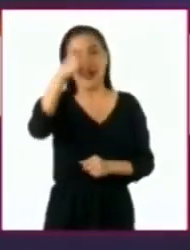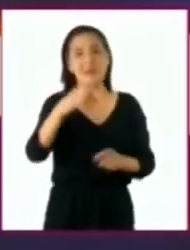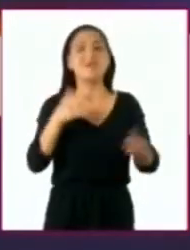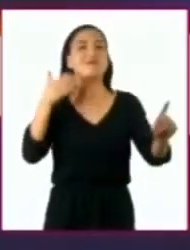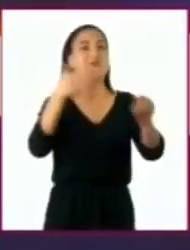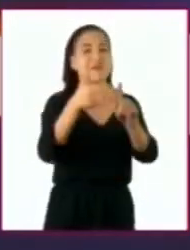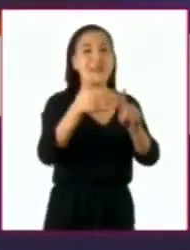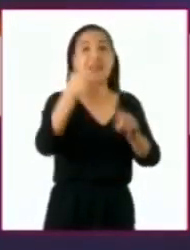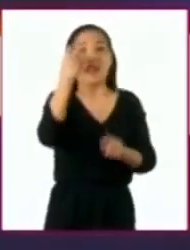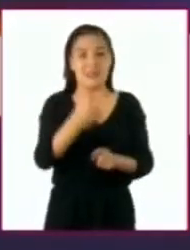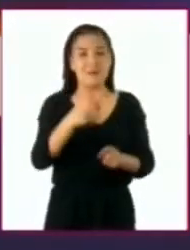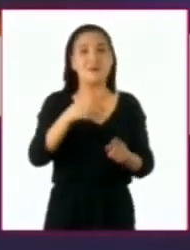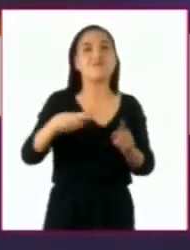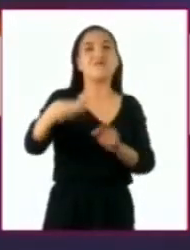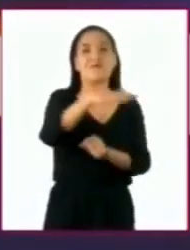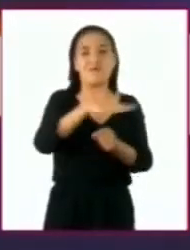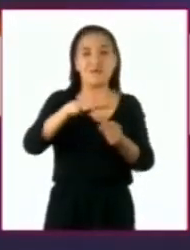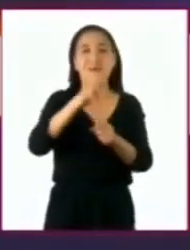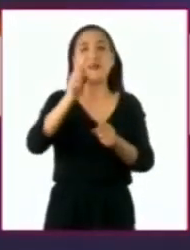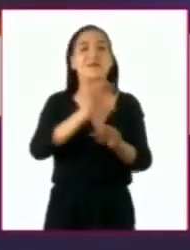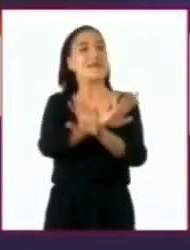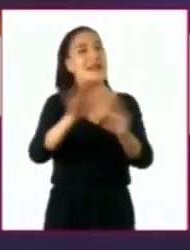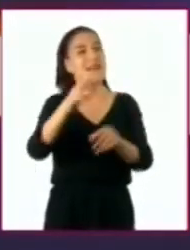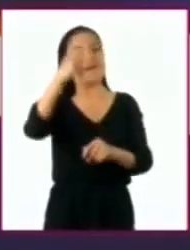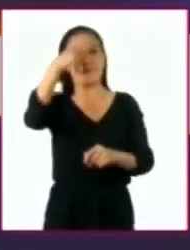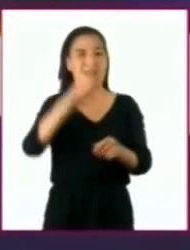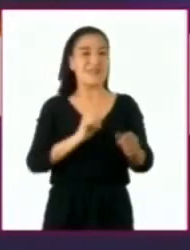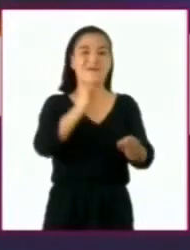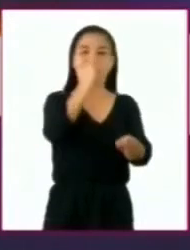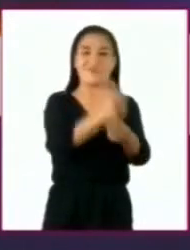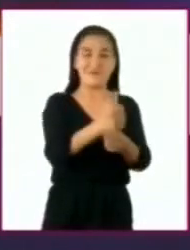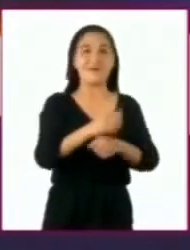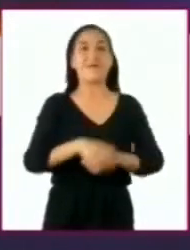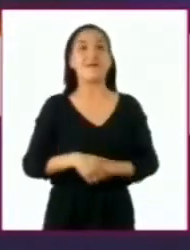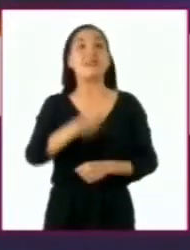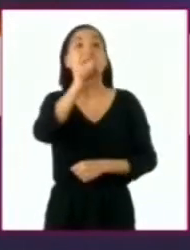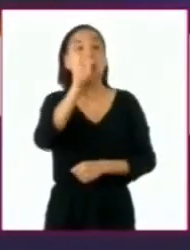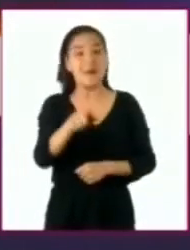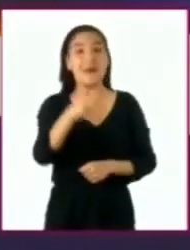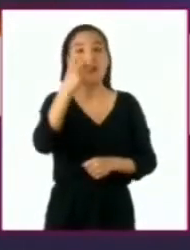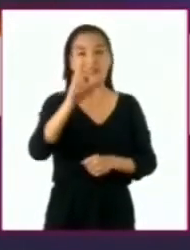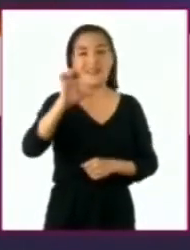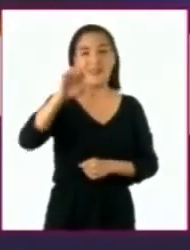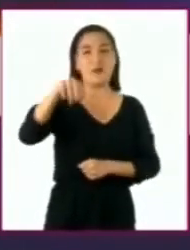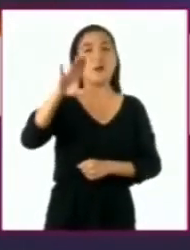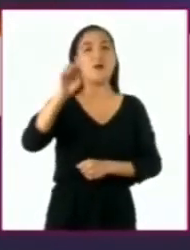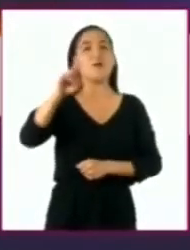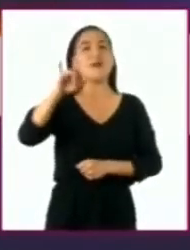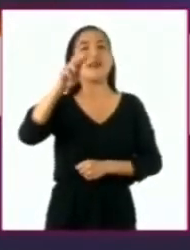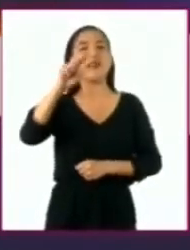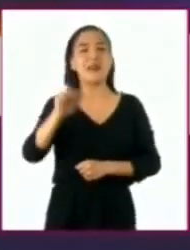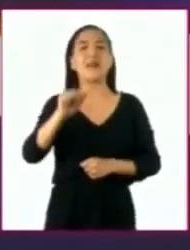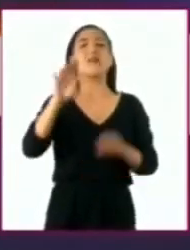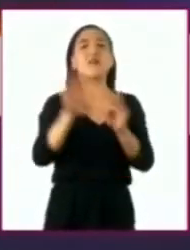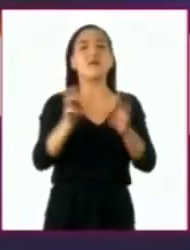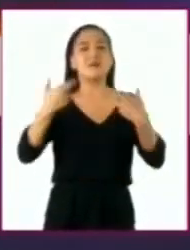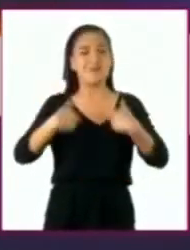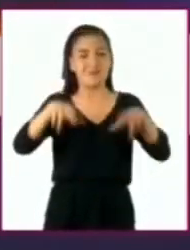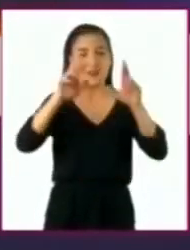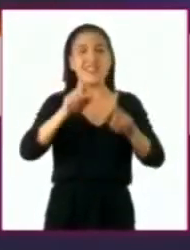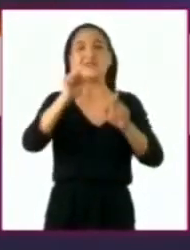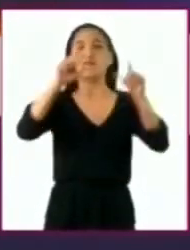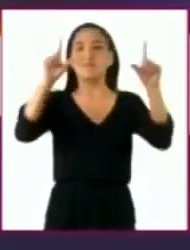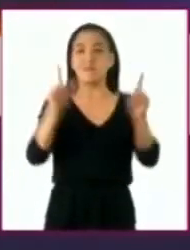vasto territorio que acababa de conquistar. Además, la encomienda representó la solución a